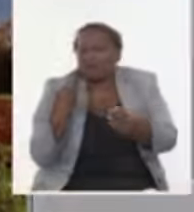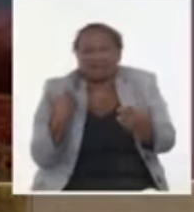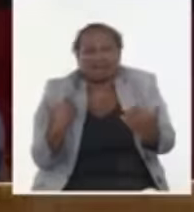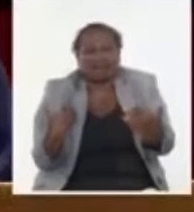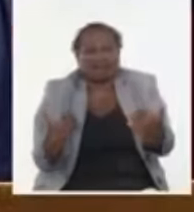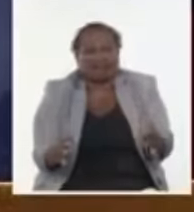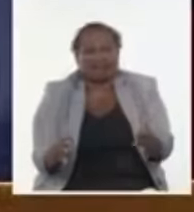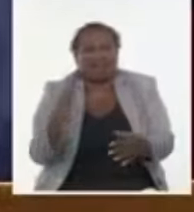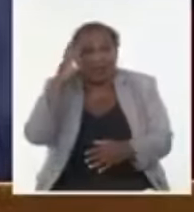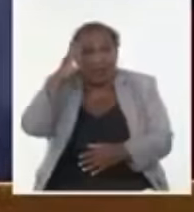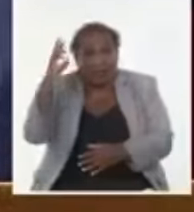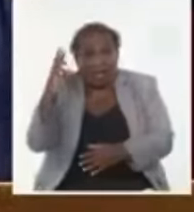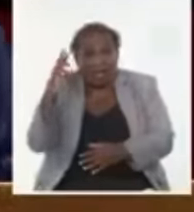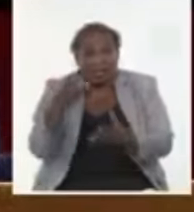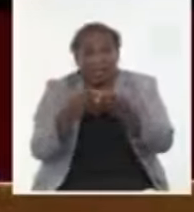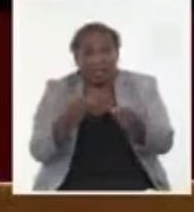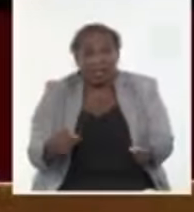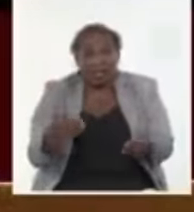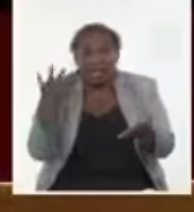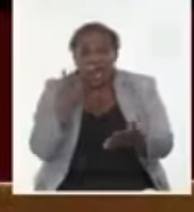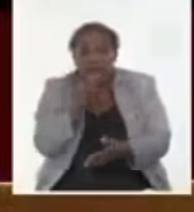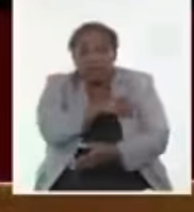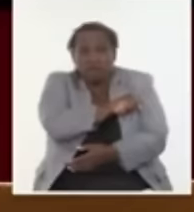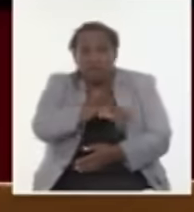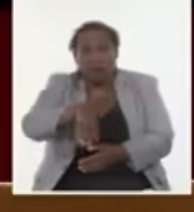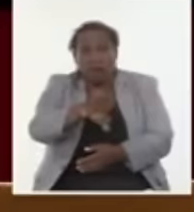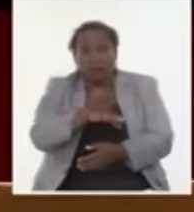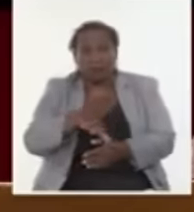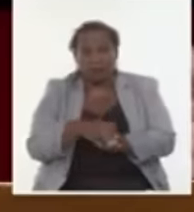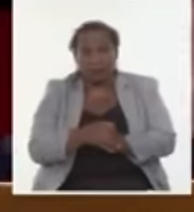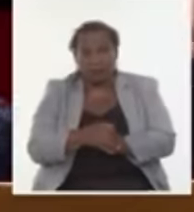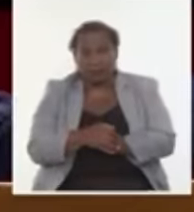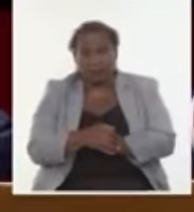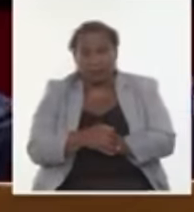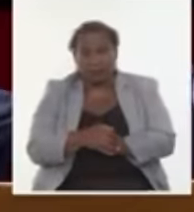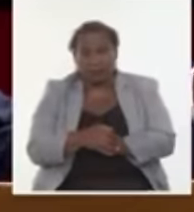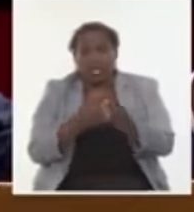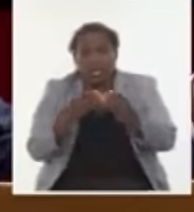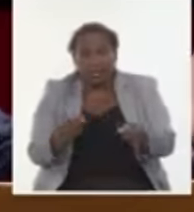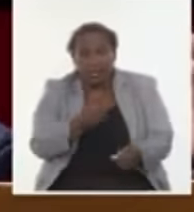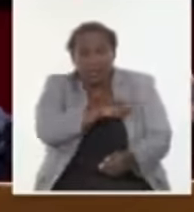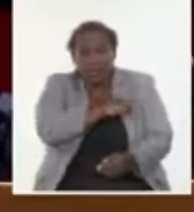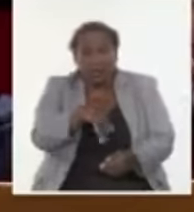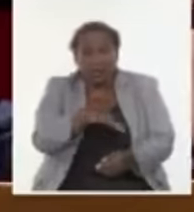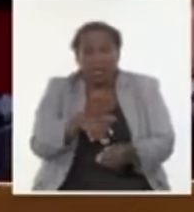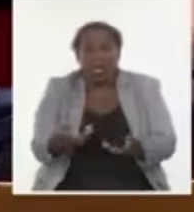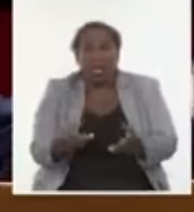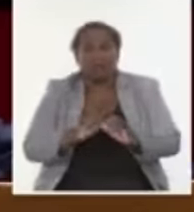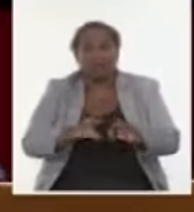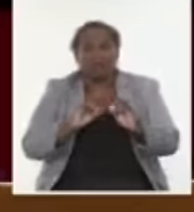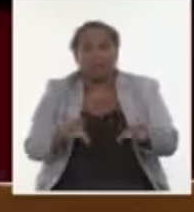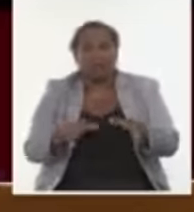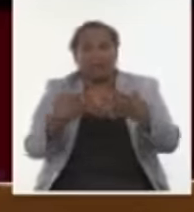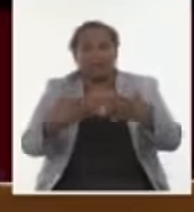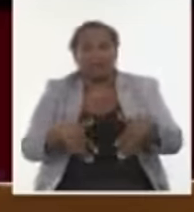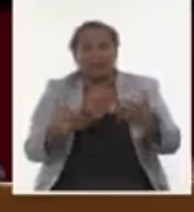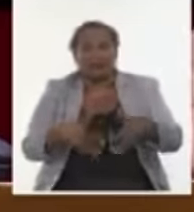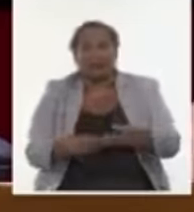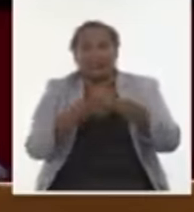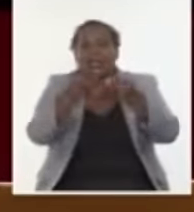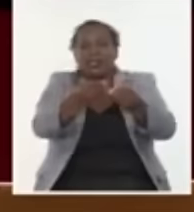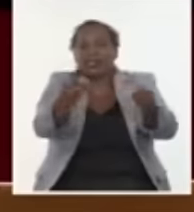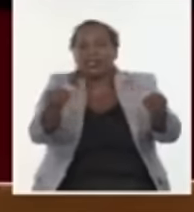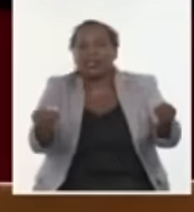la tierra del pueblo, la tierra del pueblo, ¿qué hemos hecho para incentivar la producción? Entregarla en usufructo